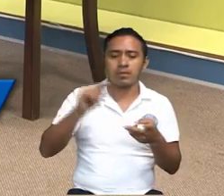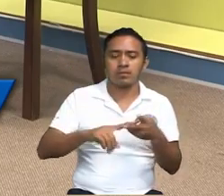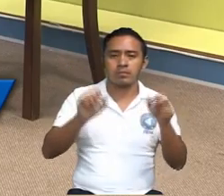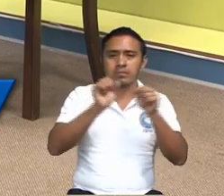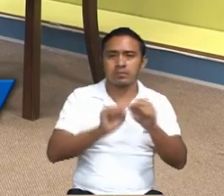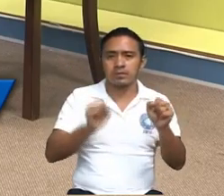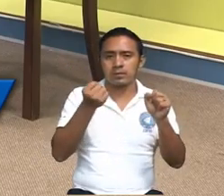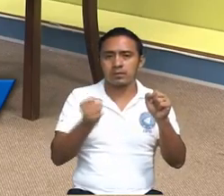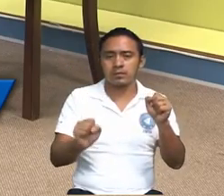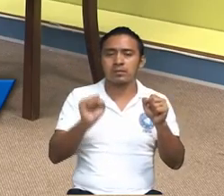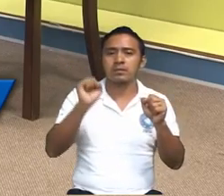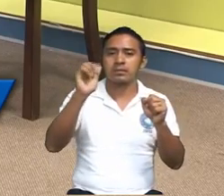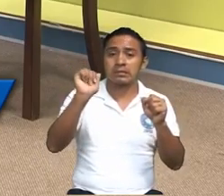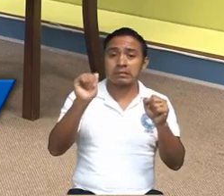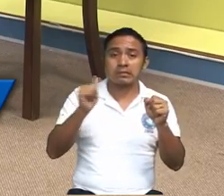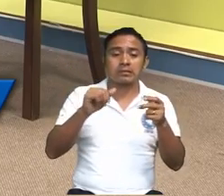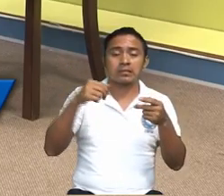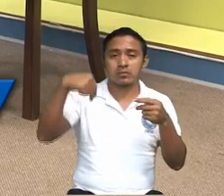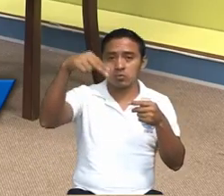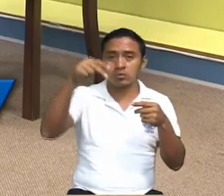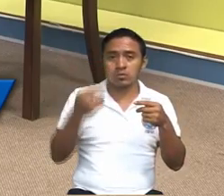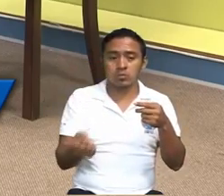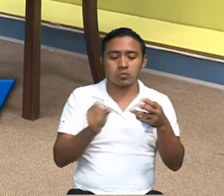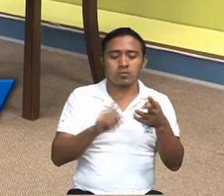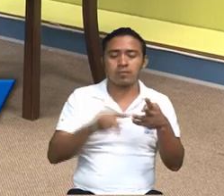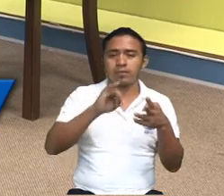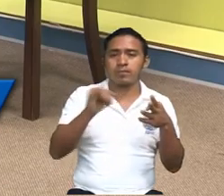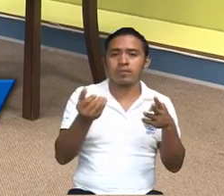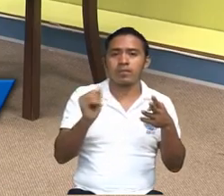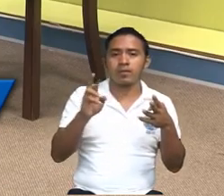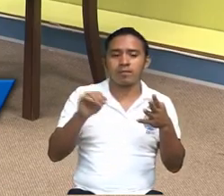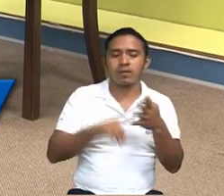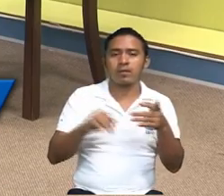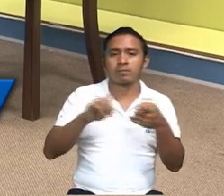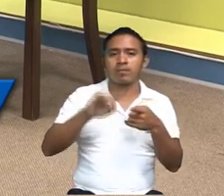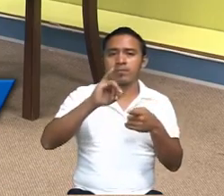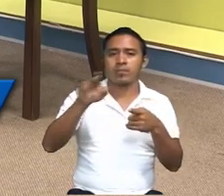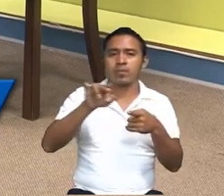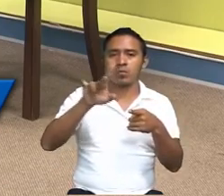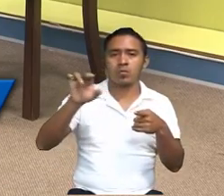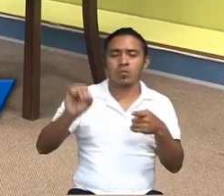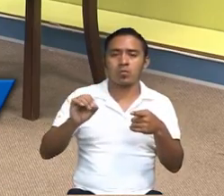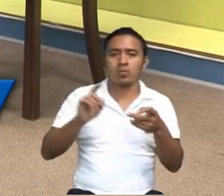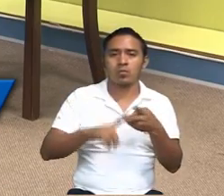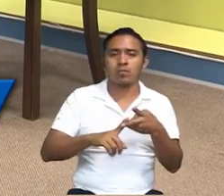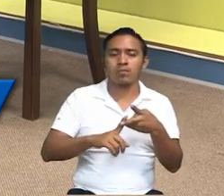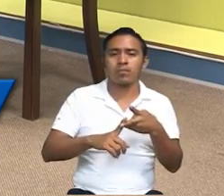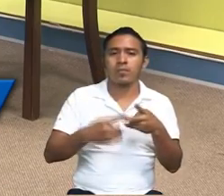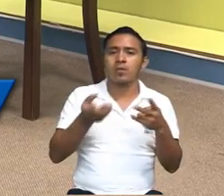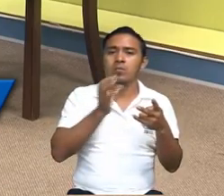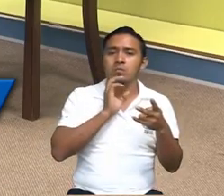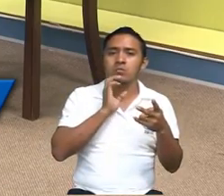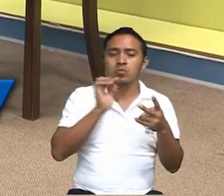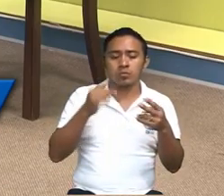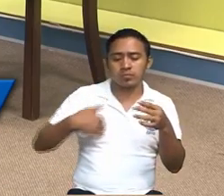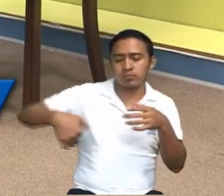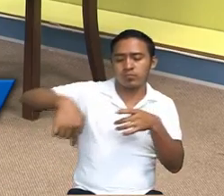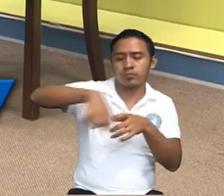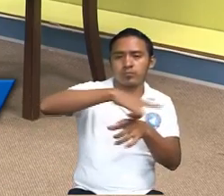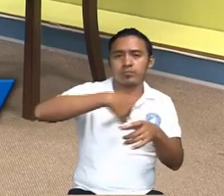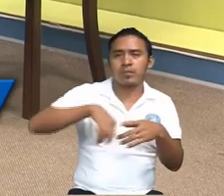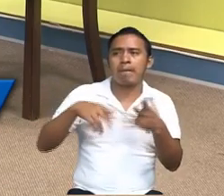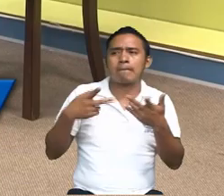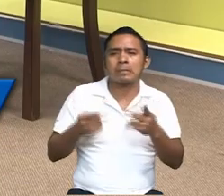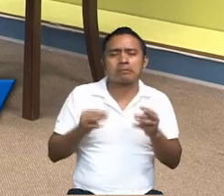Sur, Santana Norte, Javier Cuadra, Julio Huitrago, el barrio Cuba, que son los que nos quedan más cerca. Pero hay